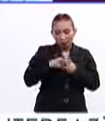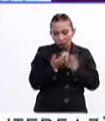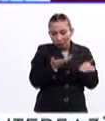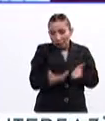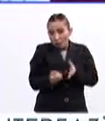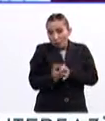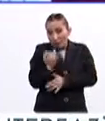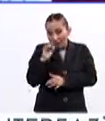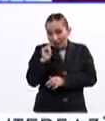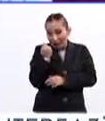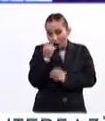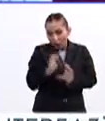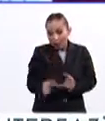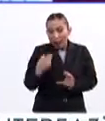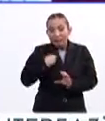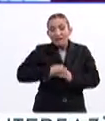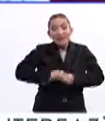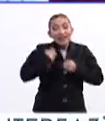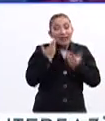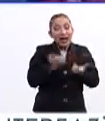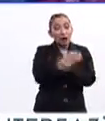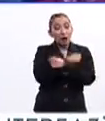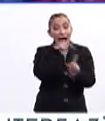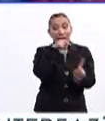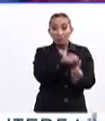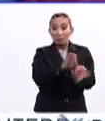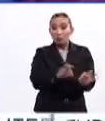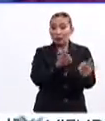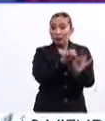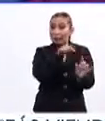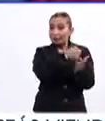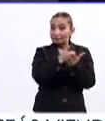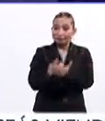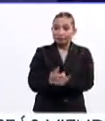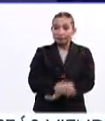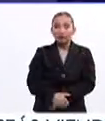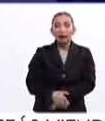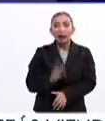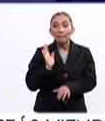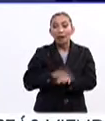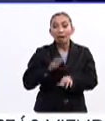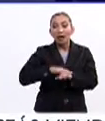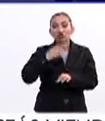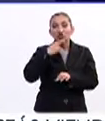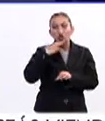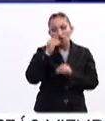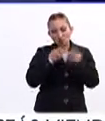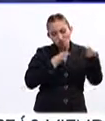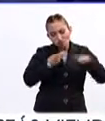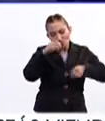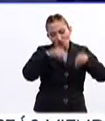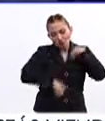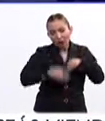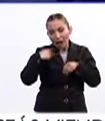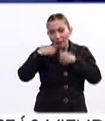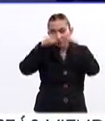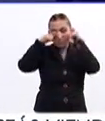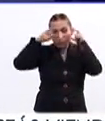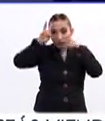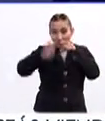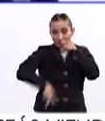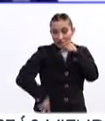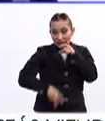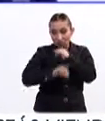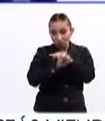de esta innovación tecnológica en nuestra vida cotidiana, la educación tiene un papel esencial. Cada vez son más los usos y desarrollos que la realidad virtual tiene en los